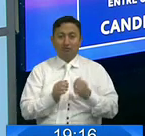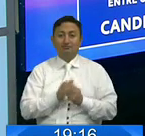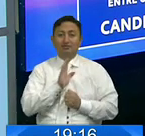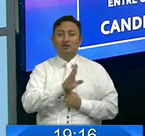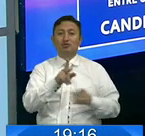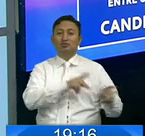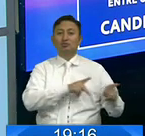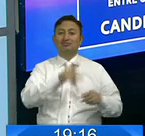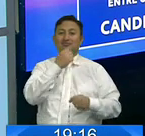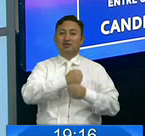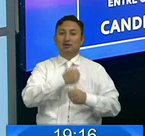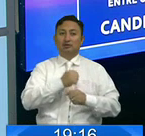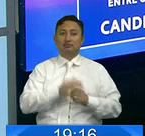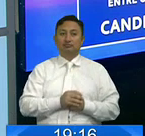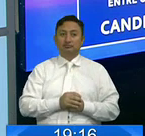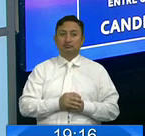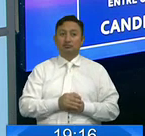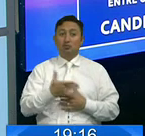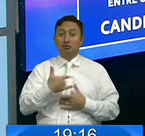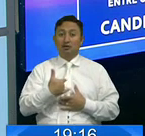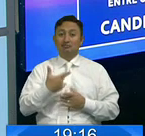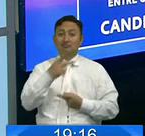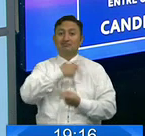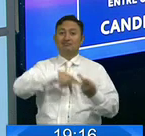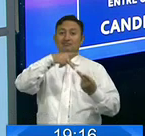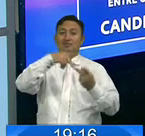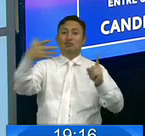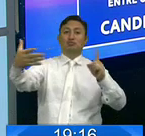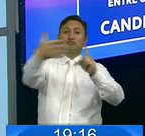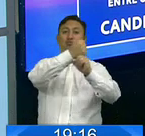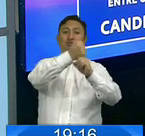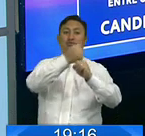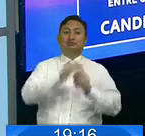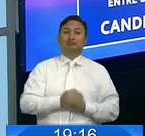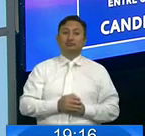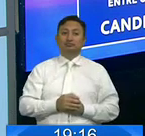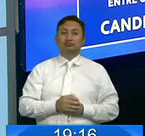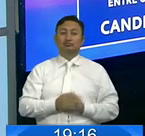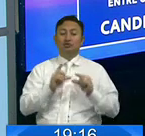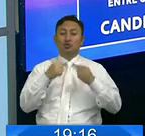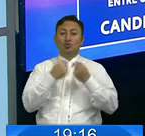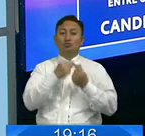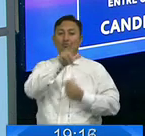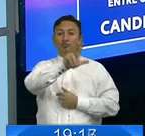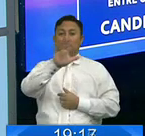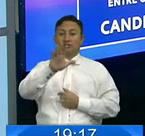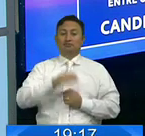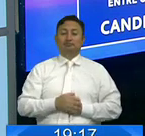trabajo de Vinicio Vaquero, quien quiere llegar a la prefectura de la mano del movimiento Juntos Podemos.